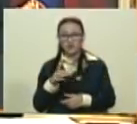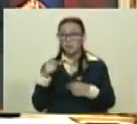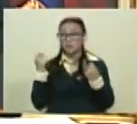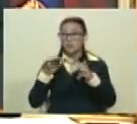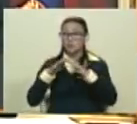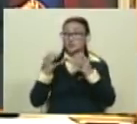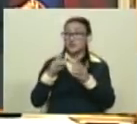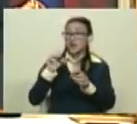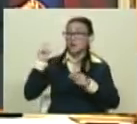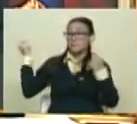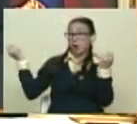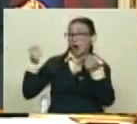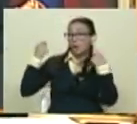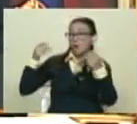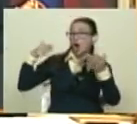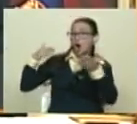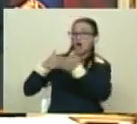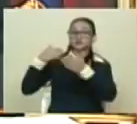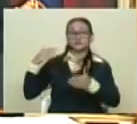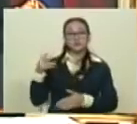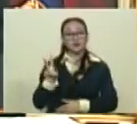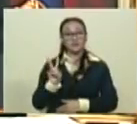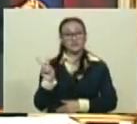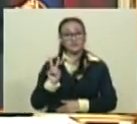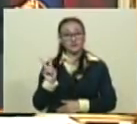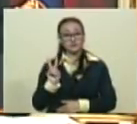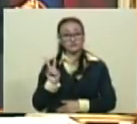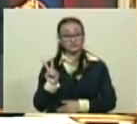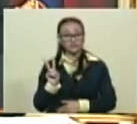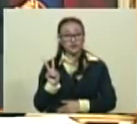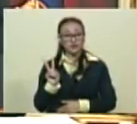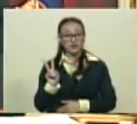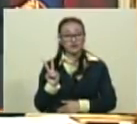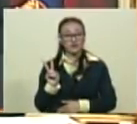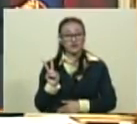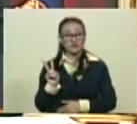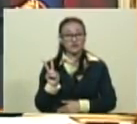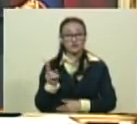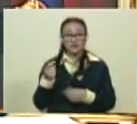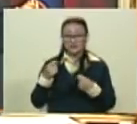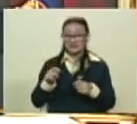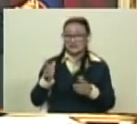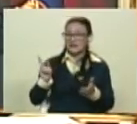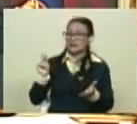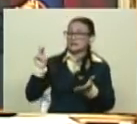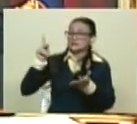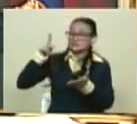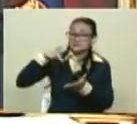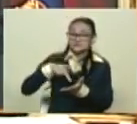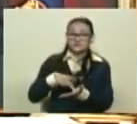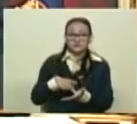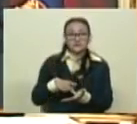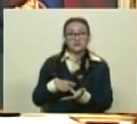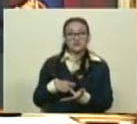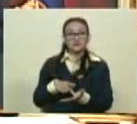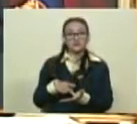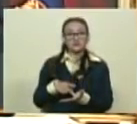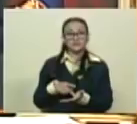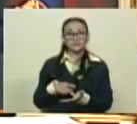mundial contra Venezuela, bueno, haberse escalado para tratar de llegar a ese punto que